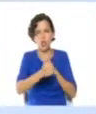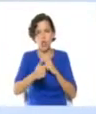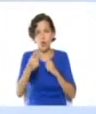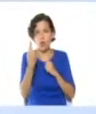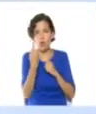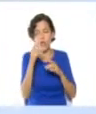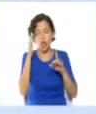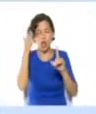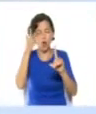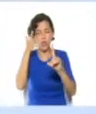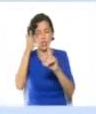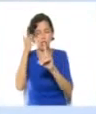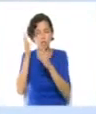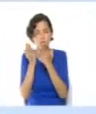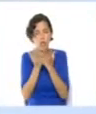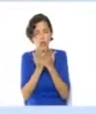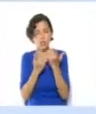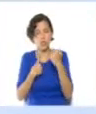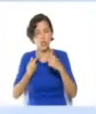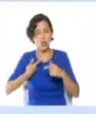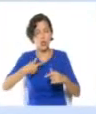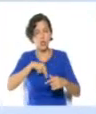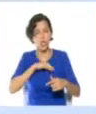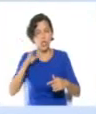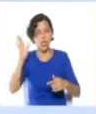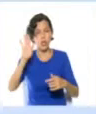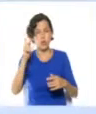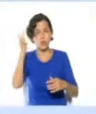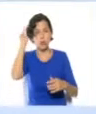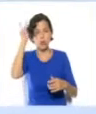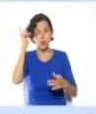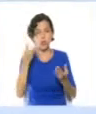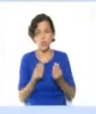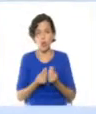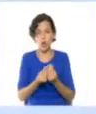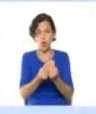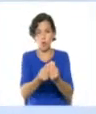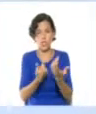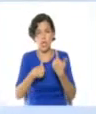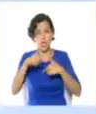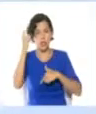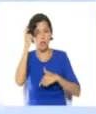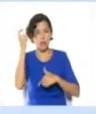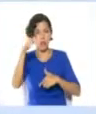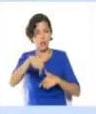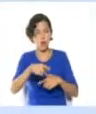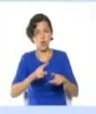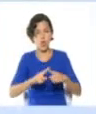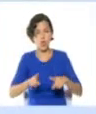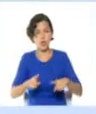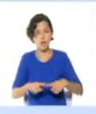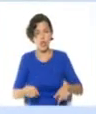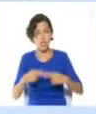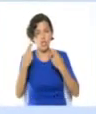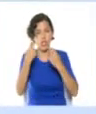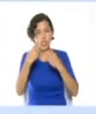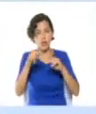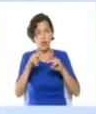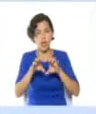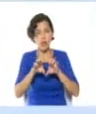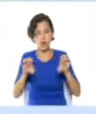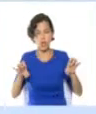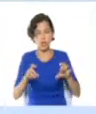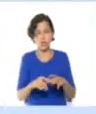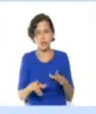las orientaciones y clases que nos traen nuestros profesores que nos acompañarán el día de hoy de los distintos niveles de